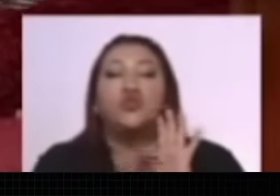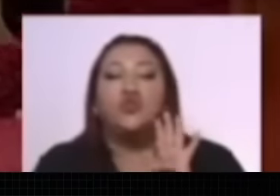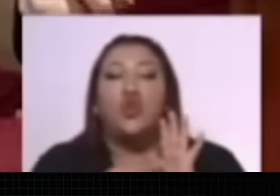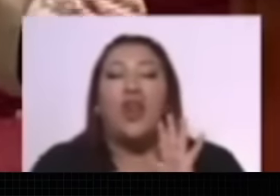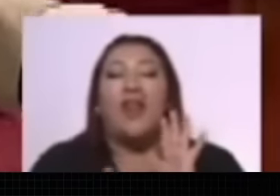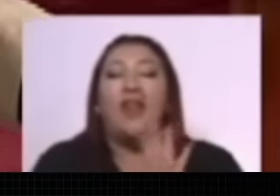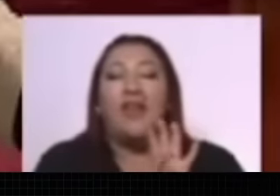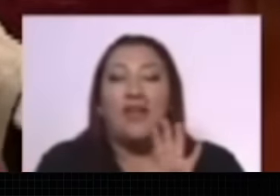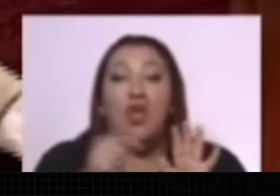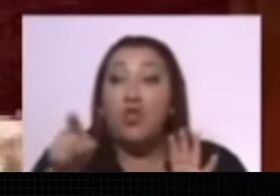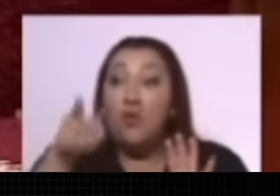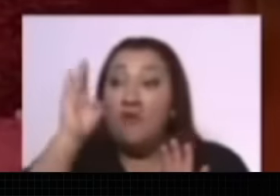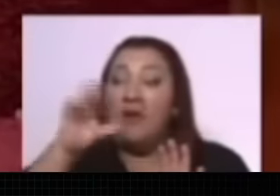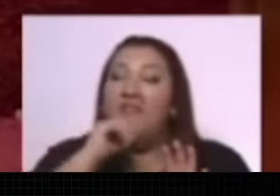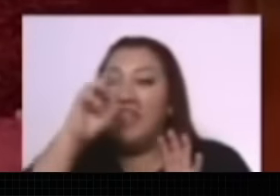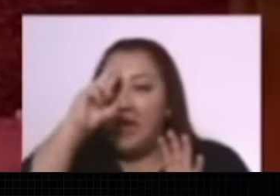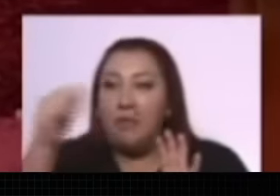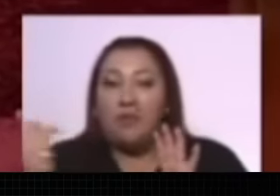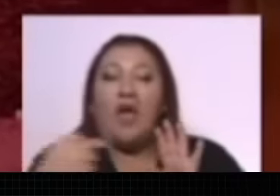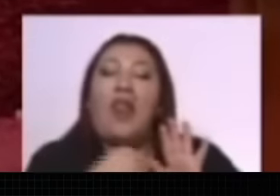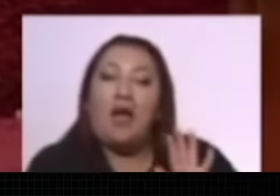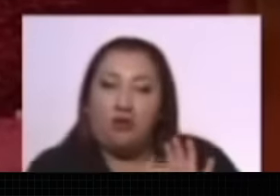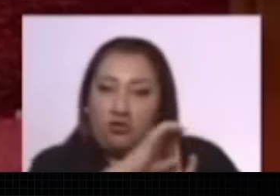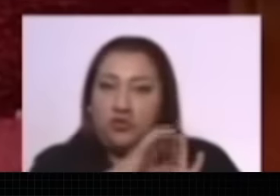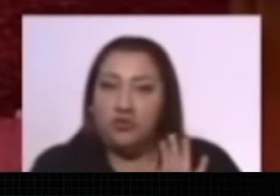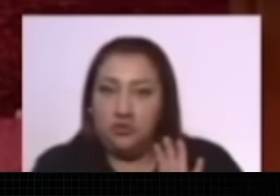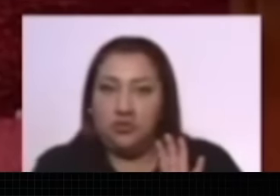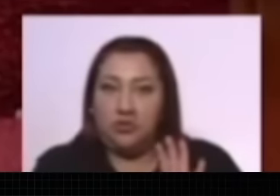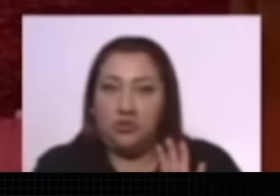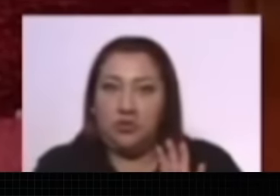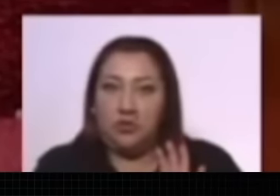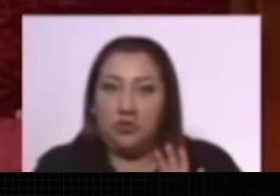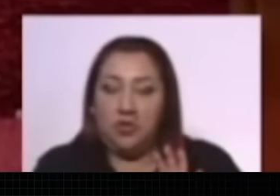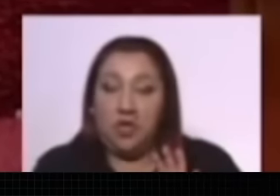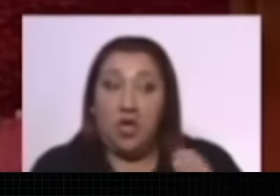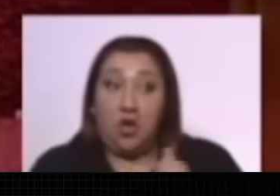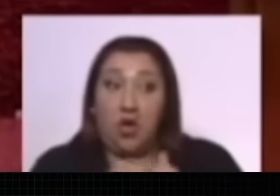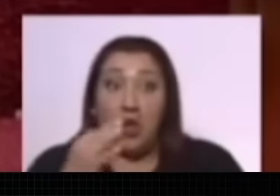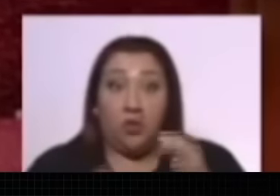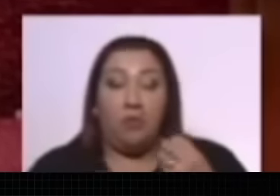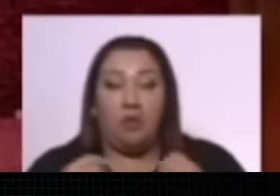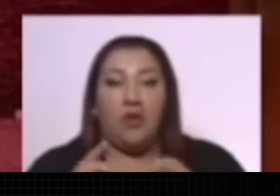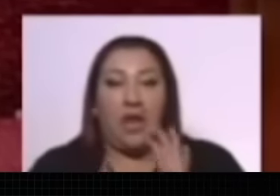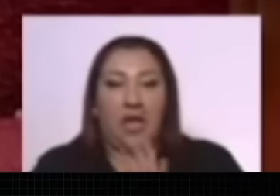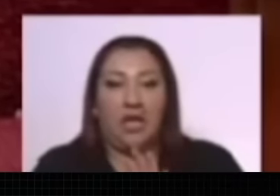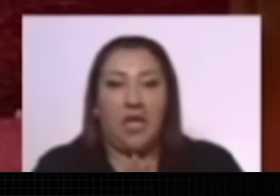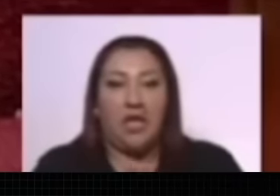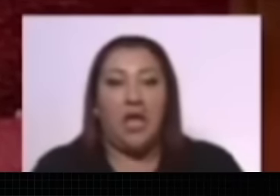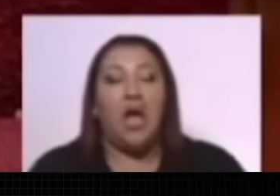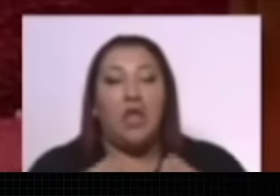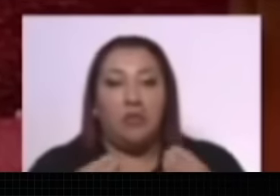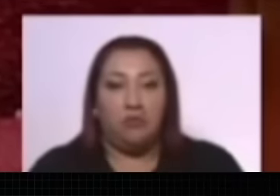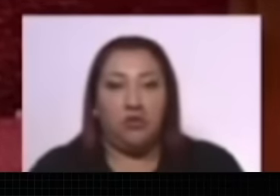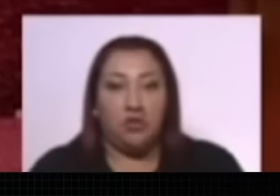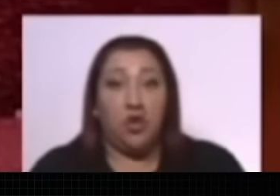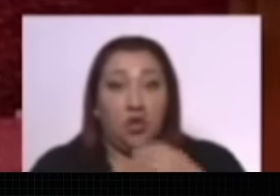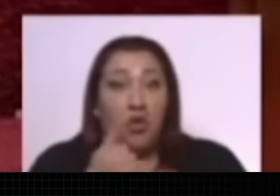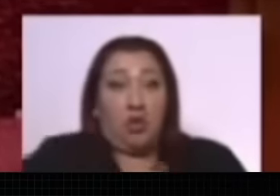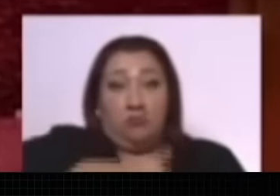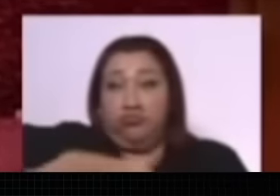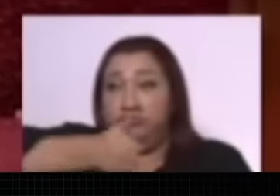sea, contra la carta política. Y ante juicio, porque la ley ha dispuesto que los